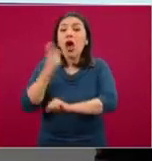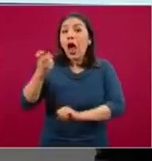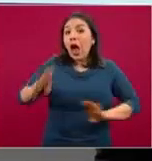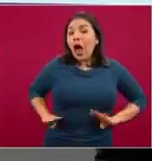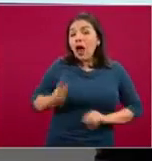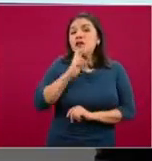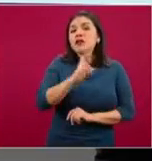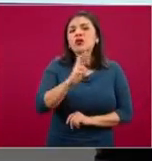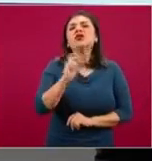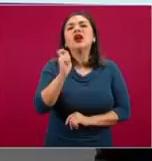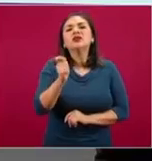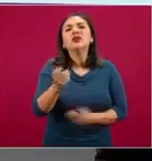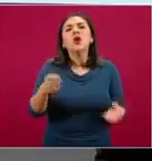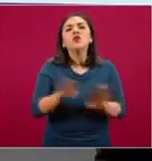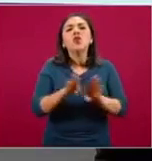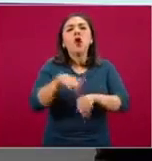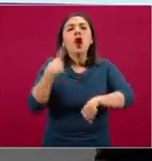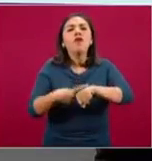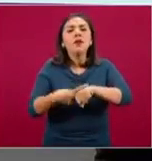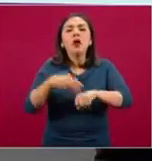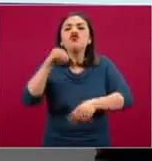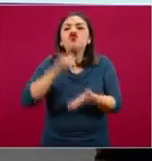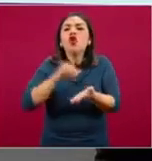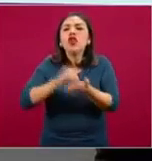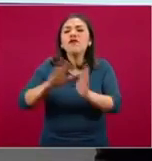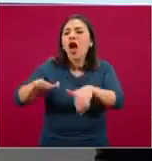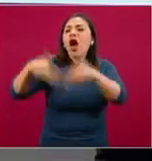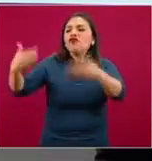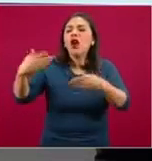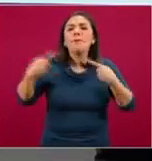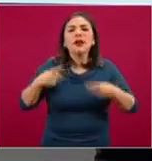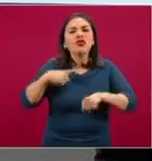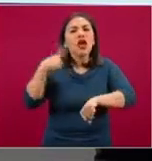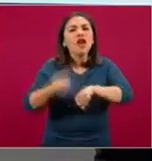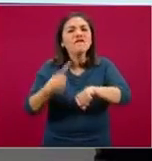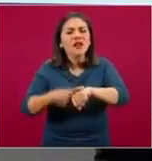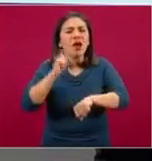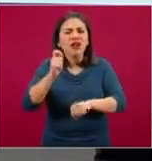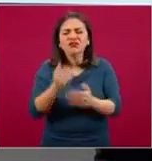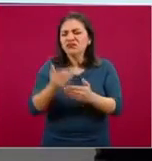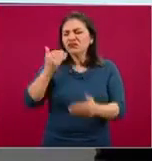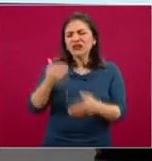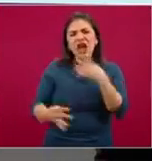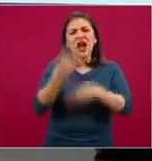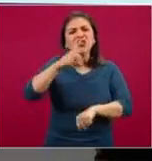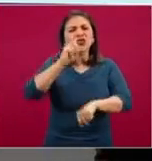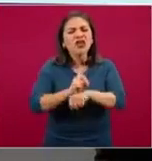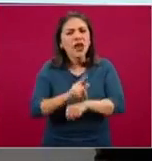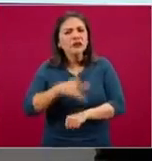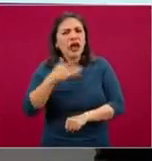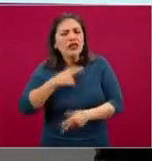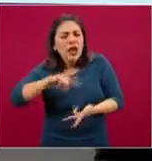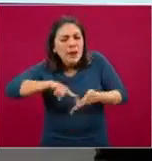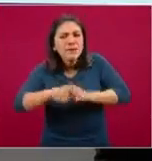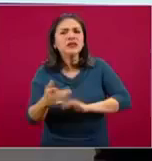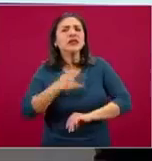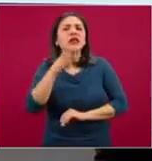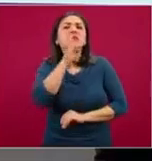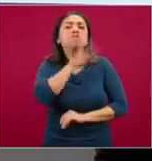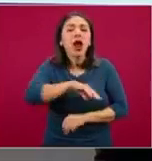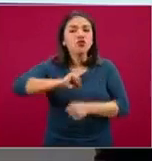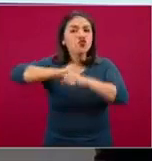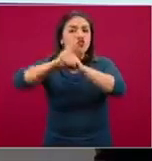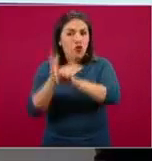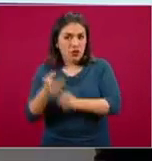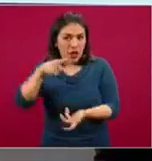responde precisamente a la epidemia activa, es decir, a las personas que en los últimos 14 días han enfermado de